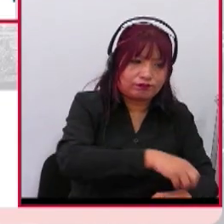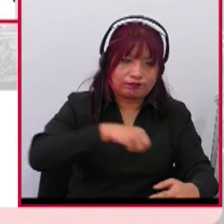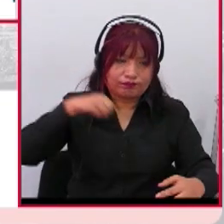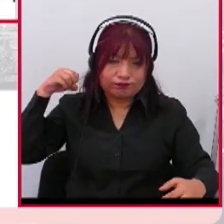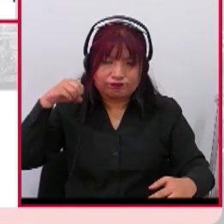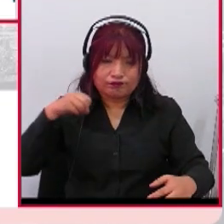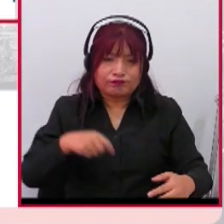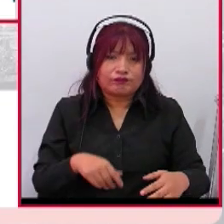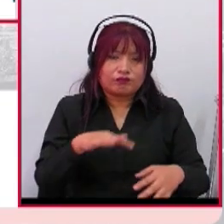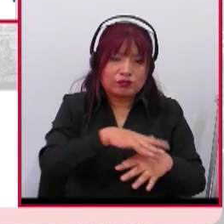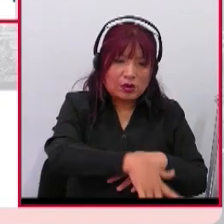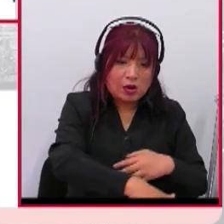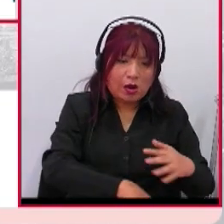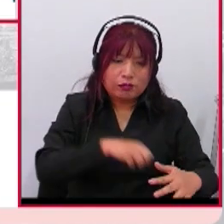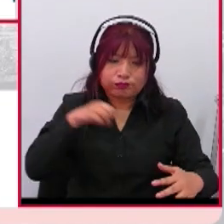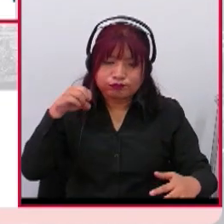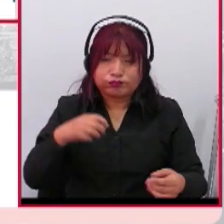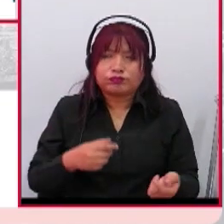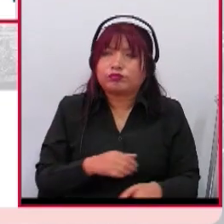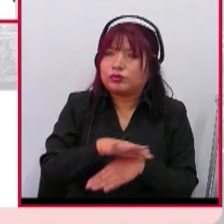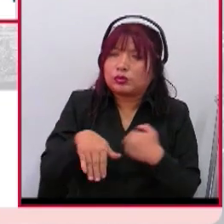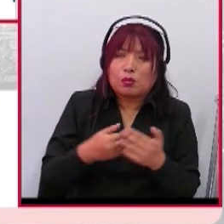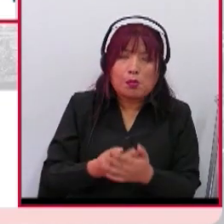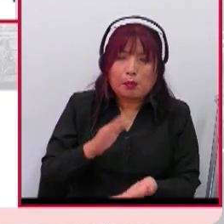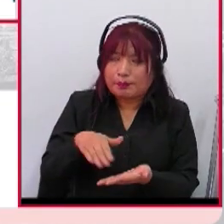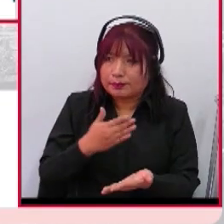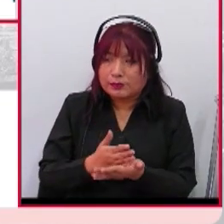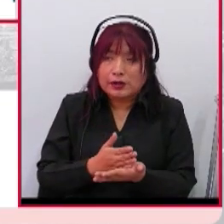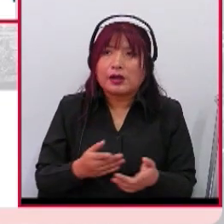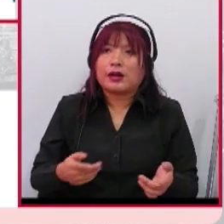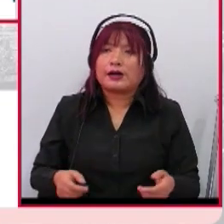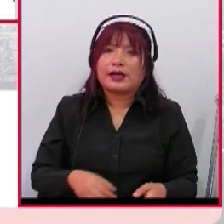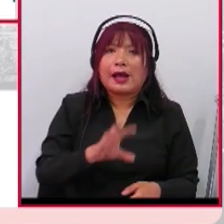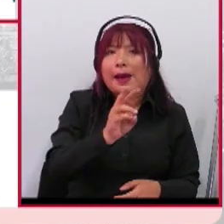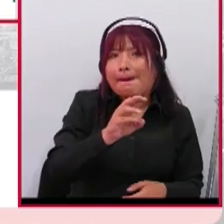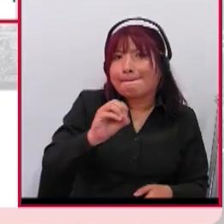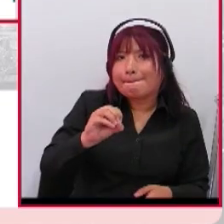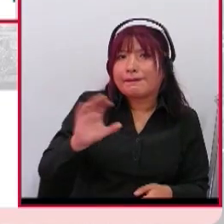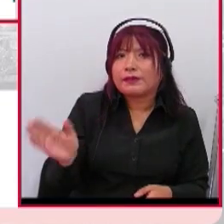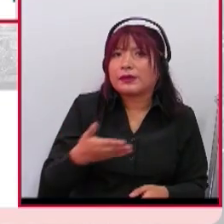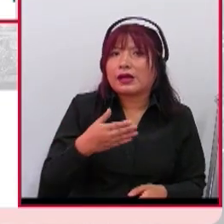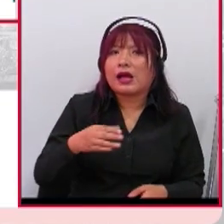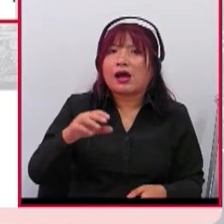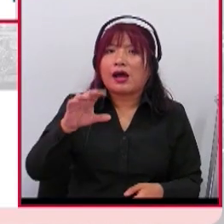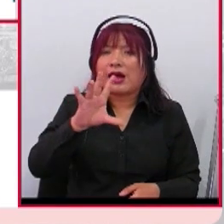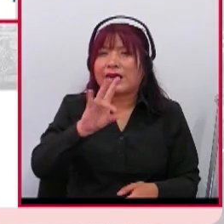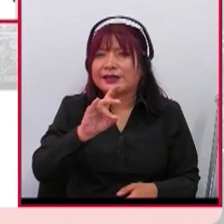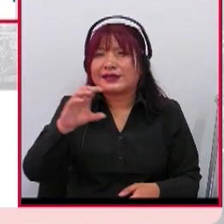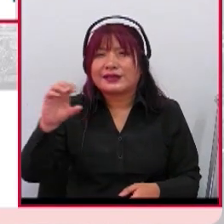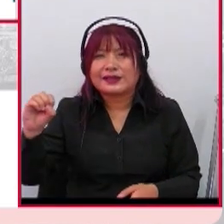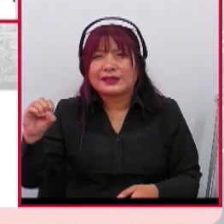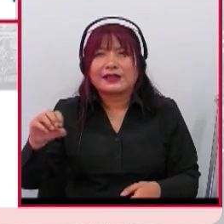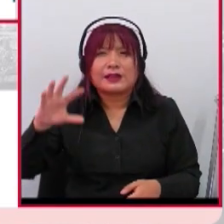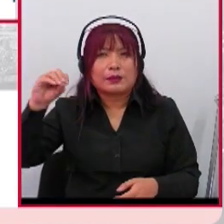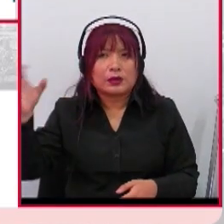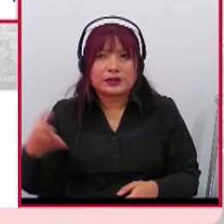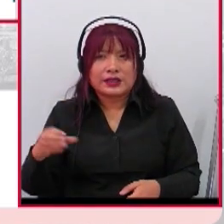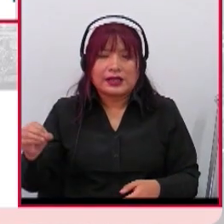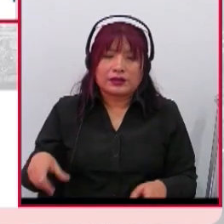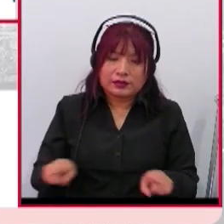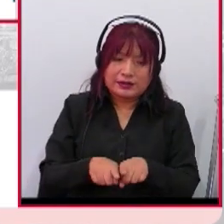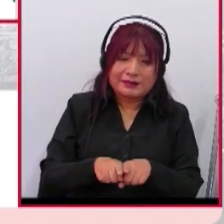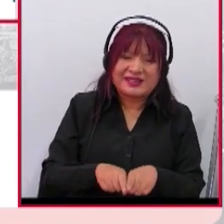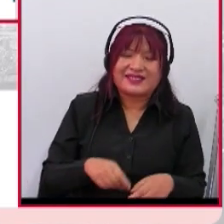60 y 80%. Flotación selectivas con muchas variables que interactúan. El otro tema era